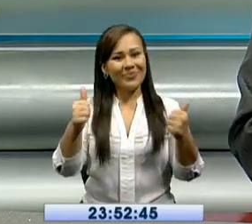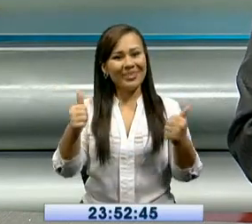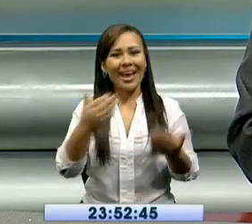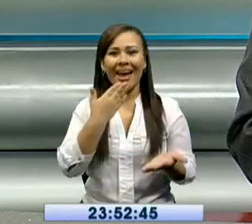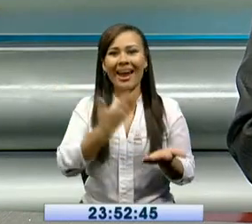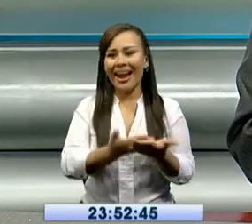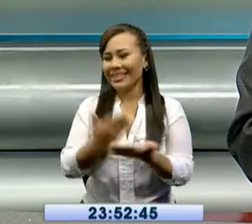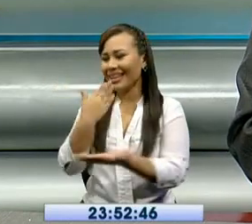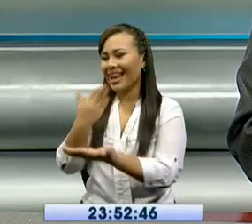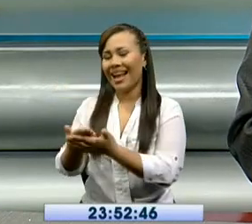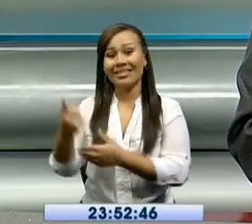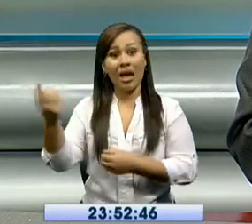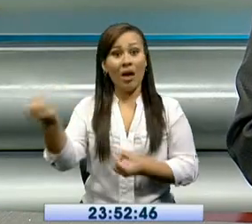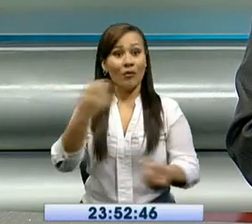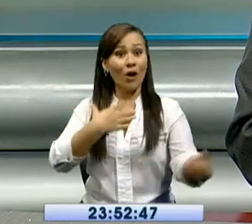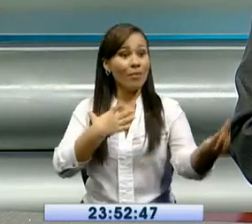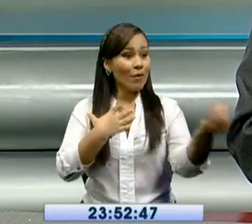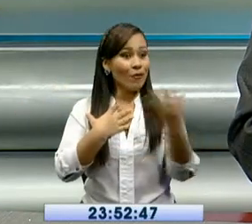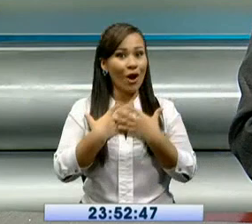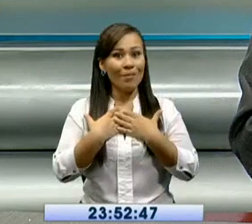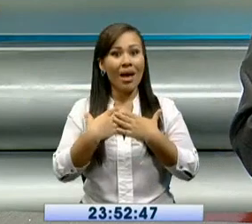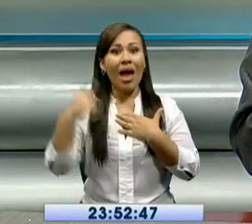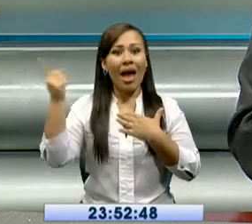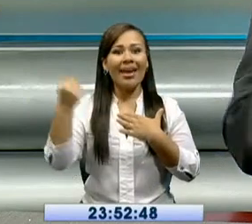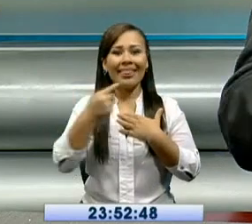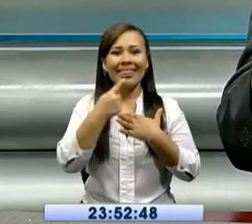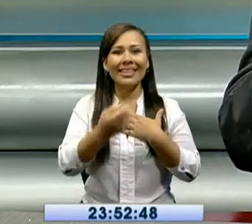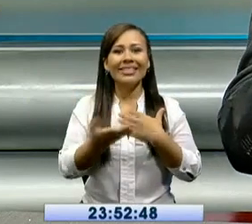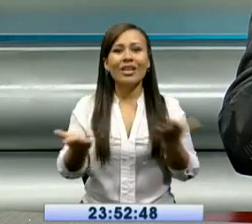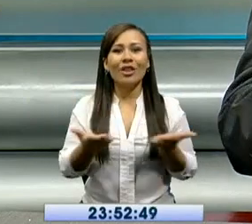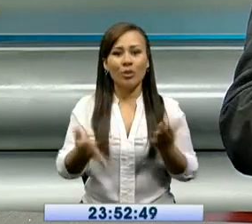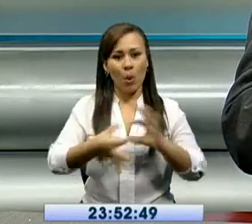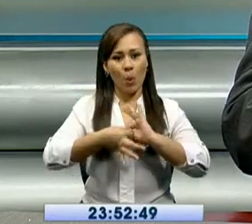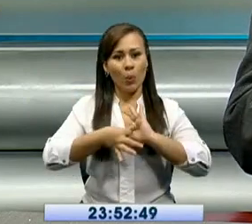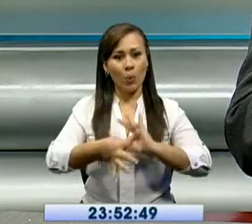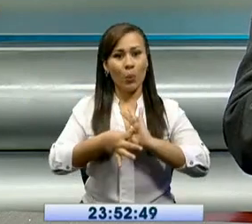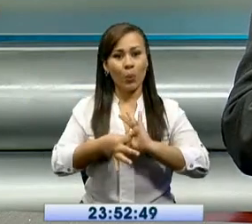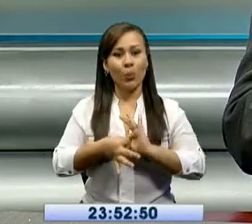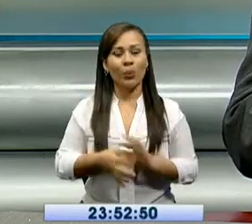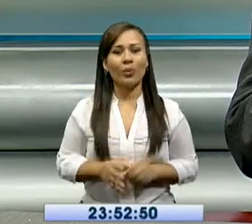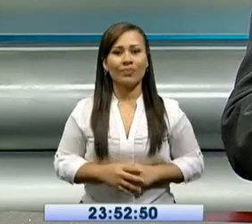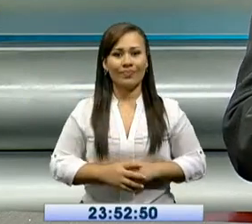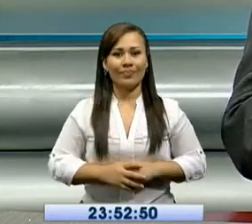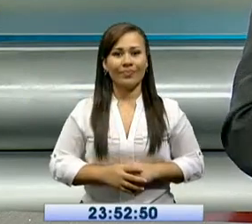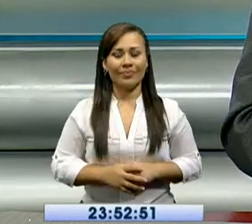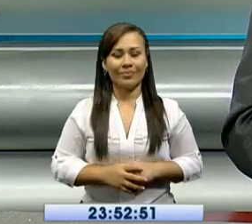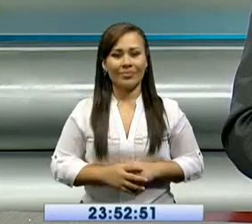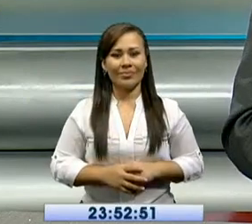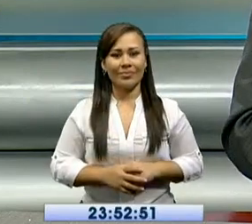de ellos el reporte que dice que están unidos y que están justamente